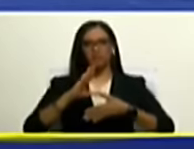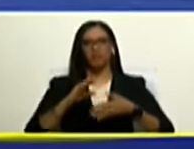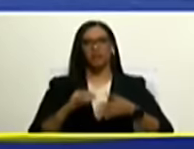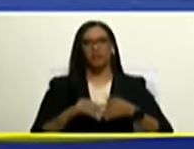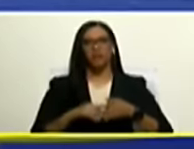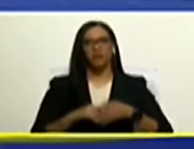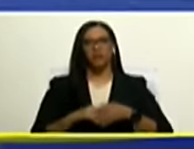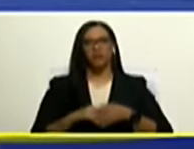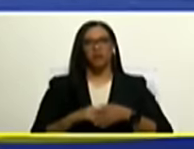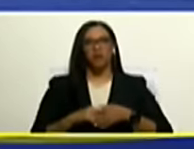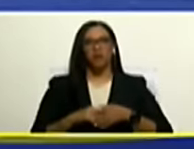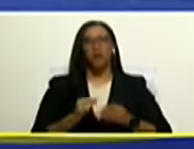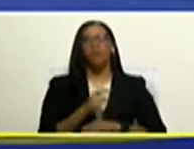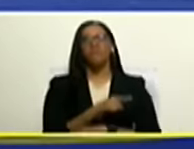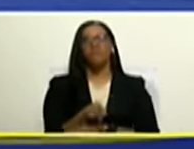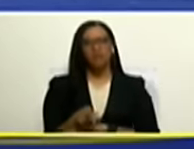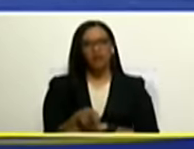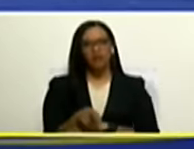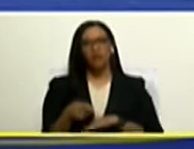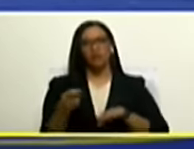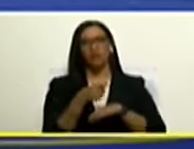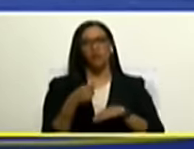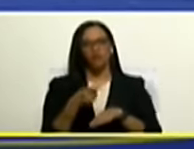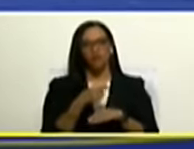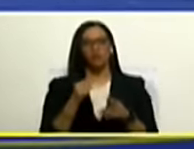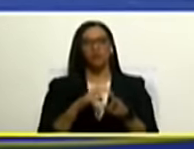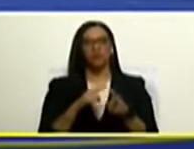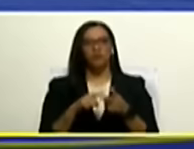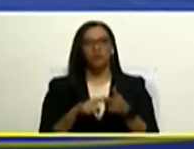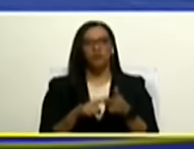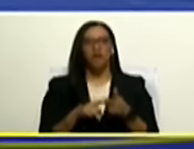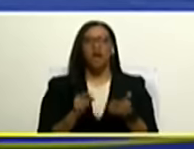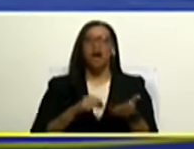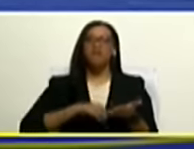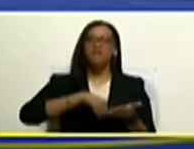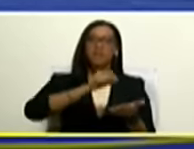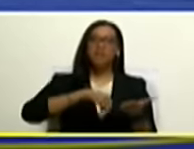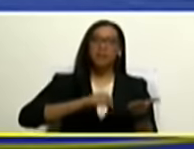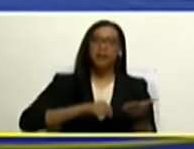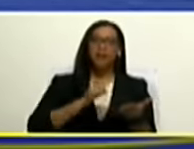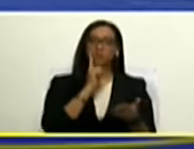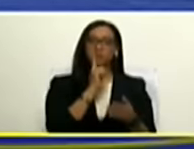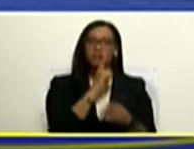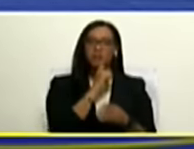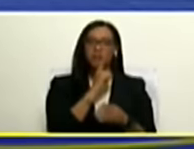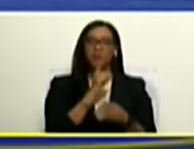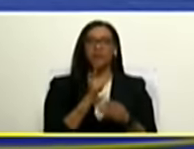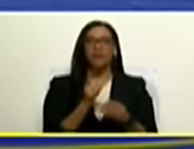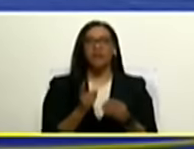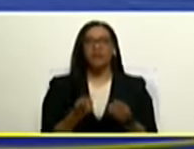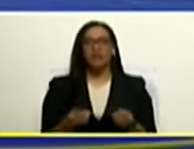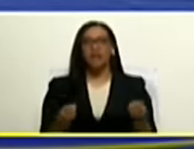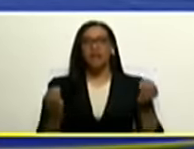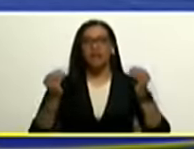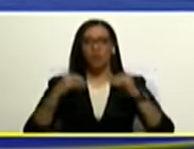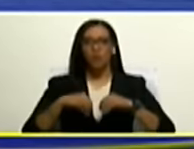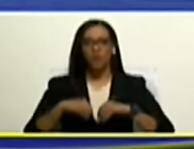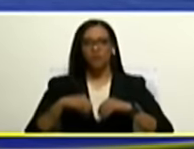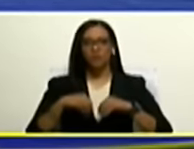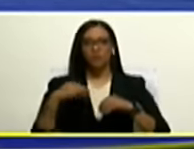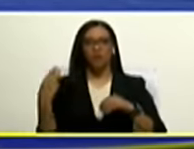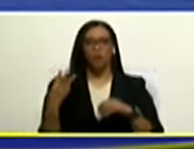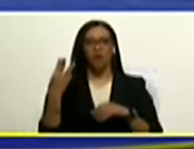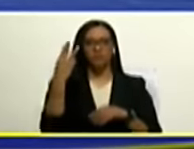y obligan al gobierno de entonces a firmar lo que se llamó el Tratado de